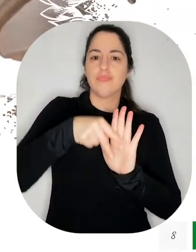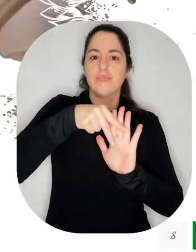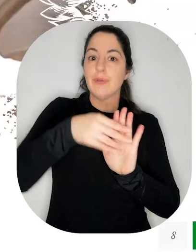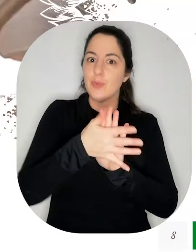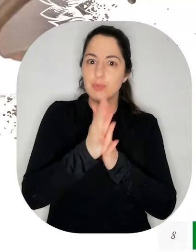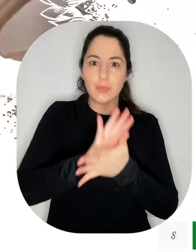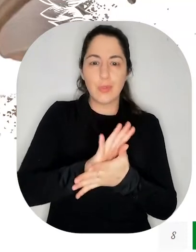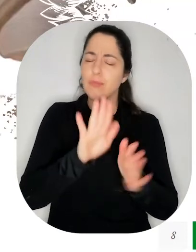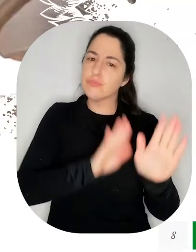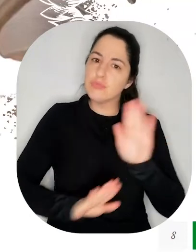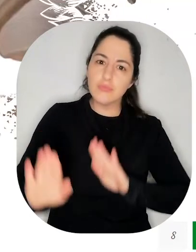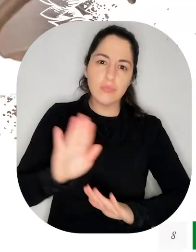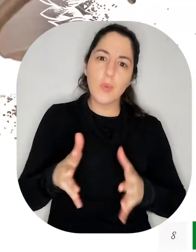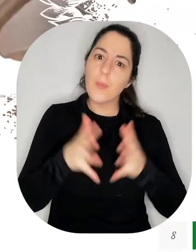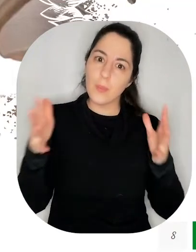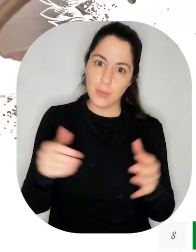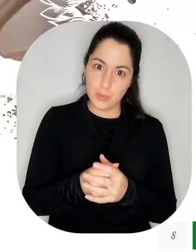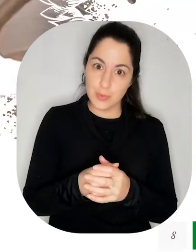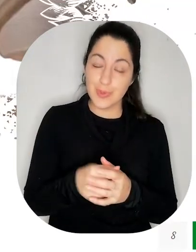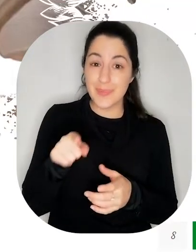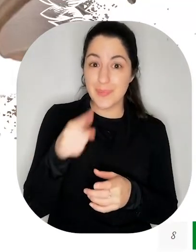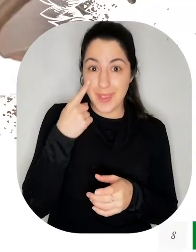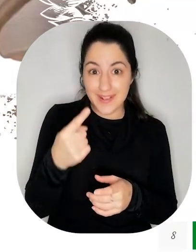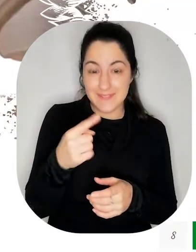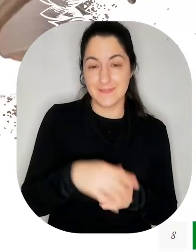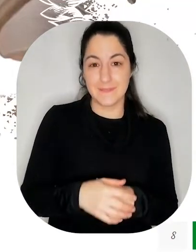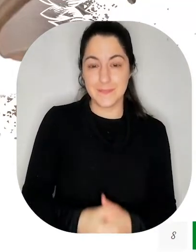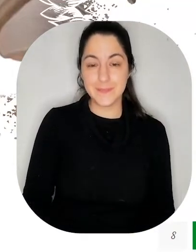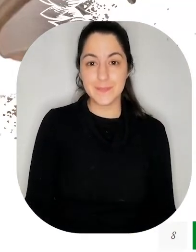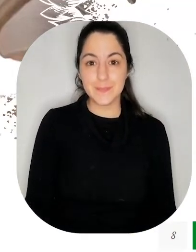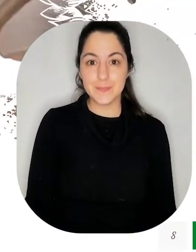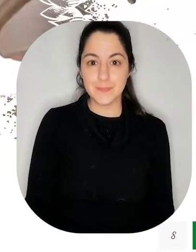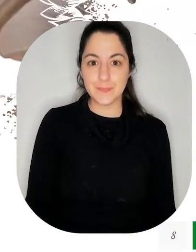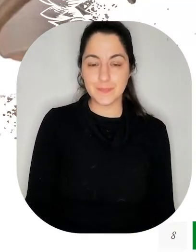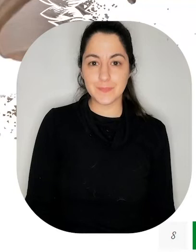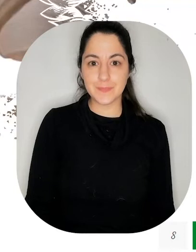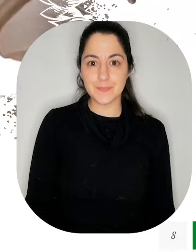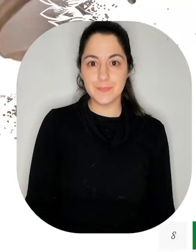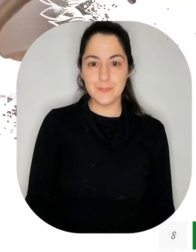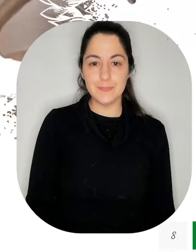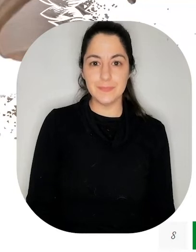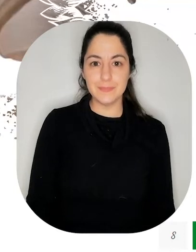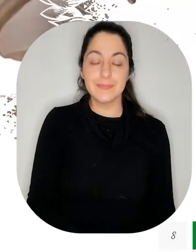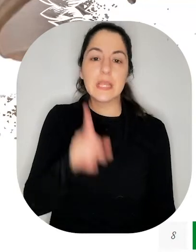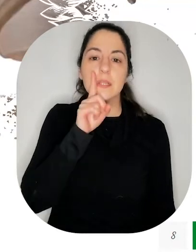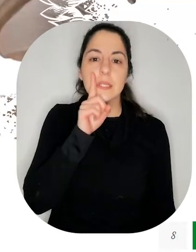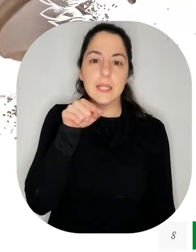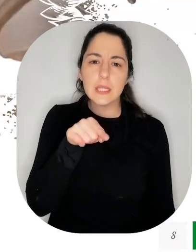y son finalmente muy protectoras, y por este efecto que ocurre en muchos niveles.